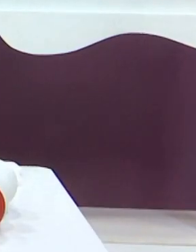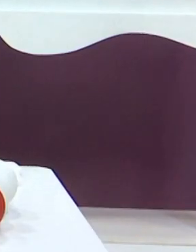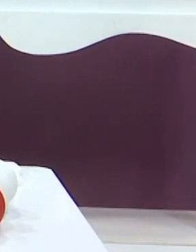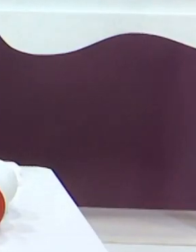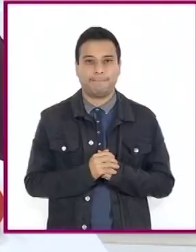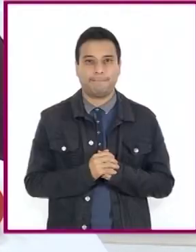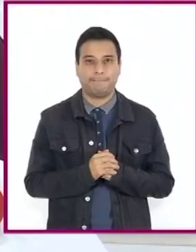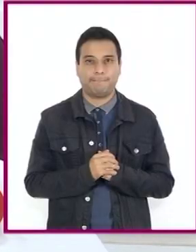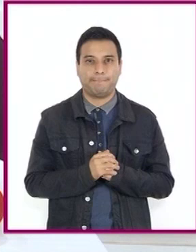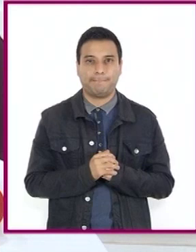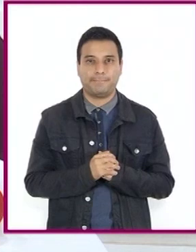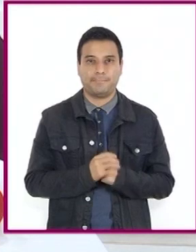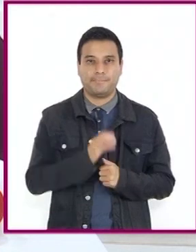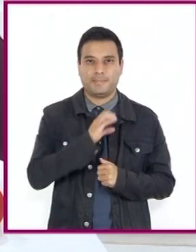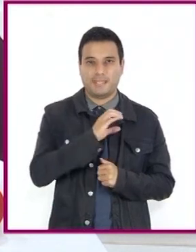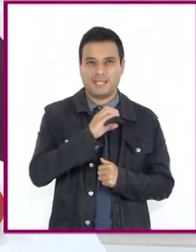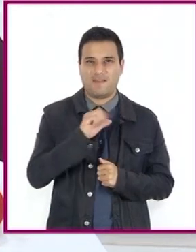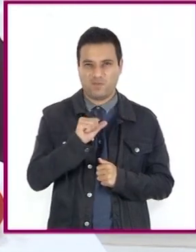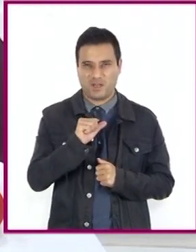Carbonato de calcio,